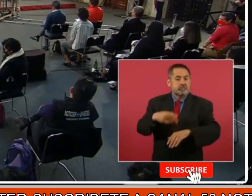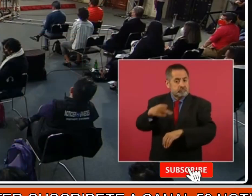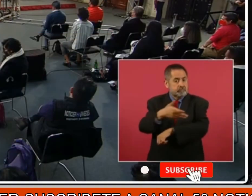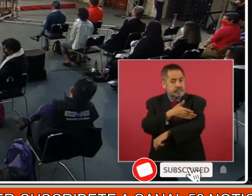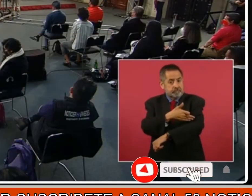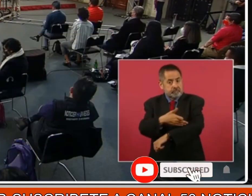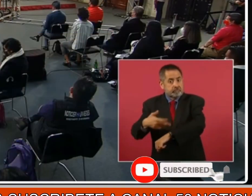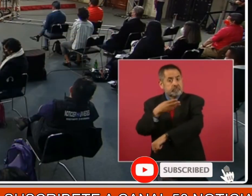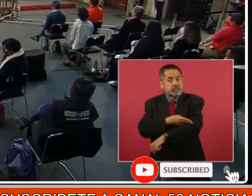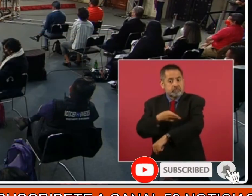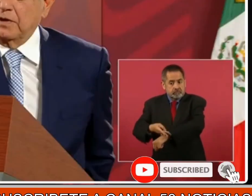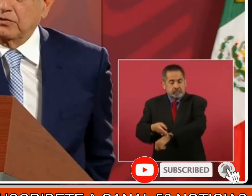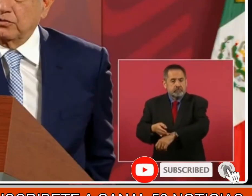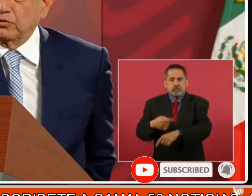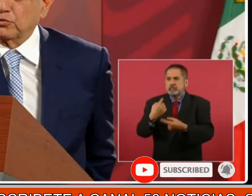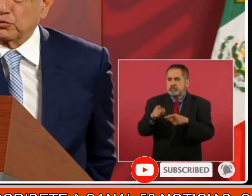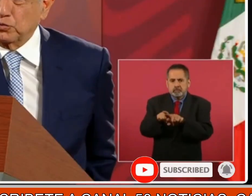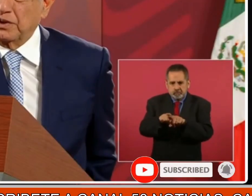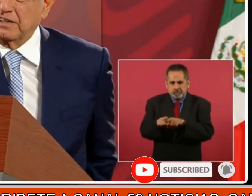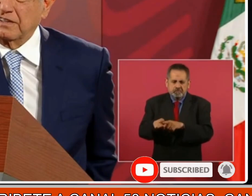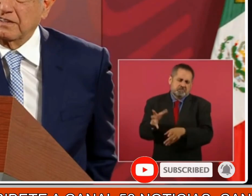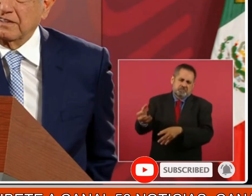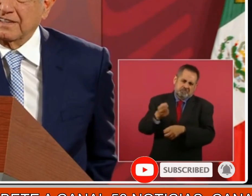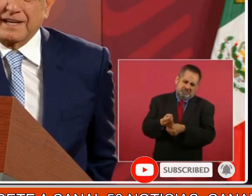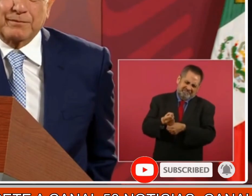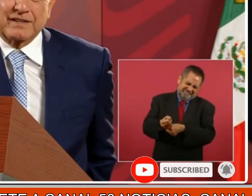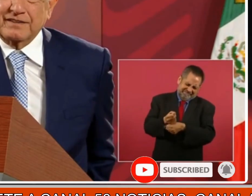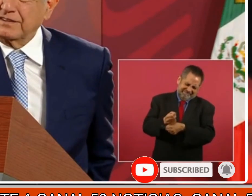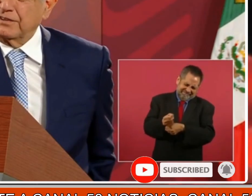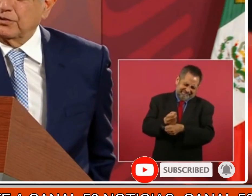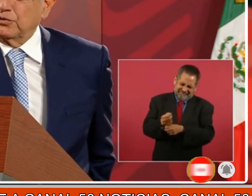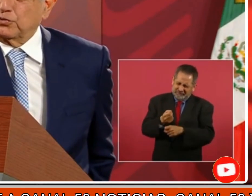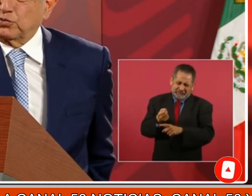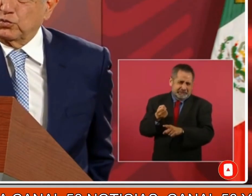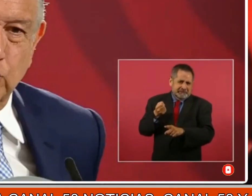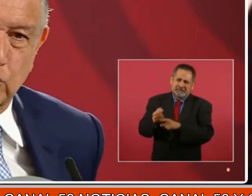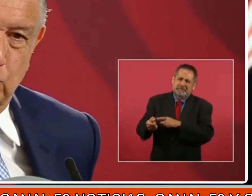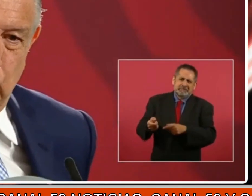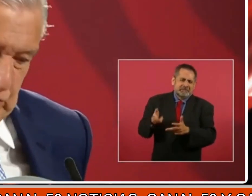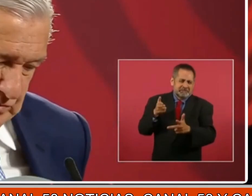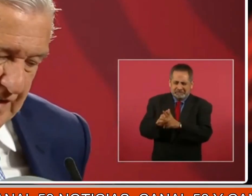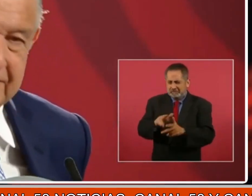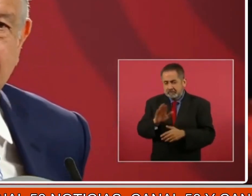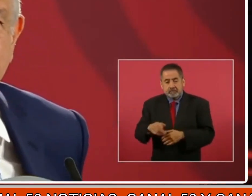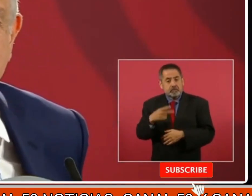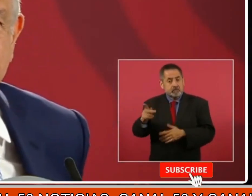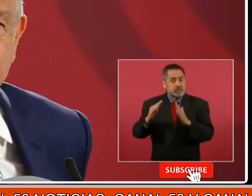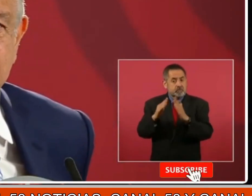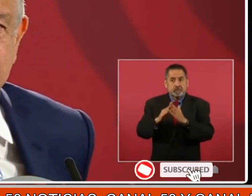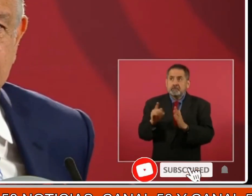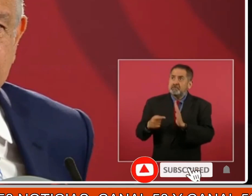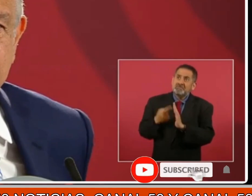asesinan a su hermano lo torturan queman su casa